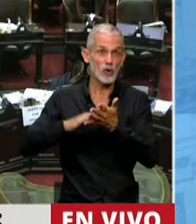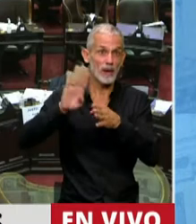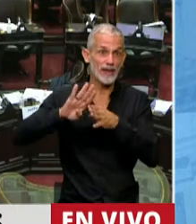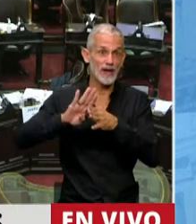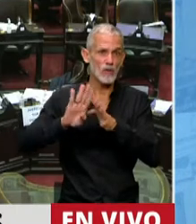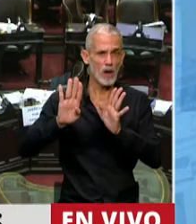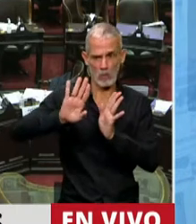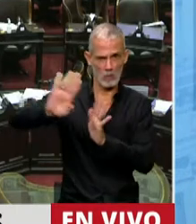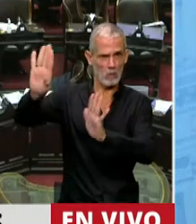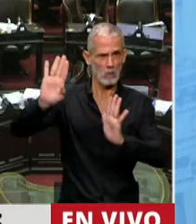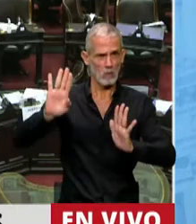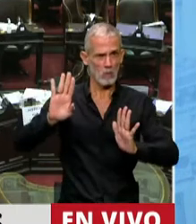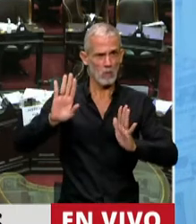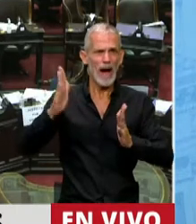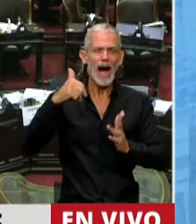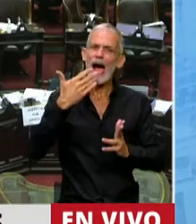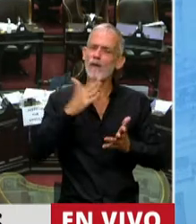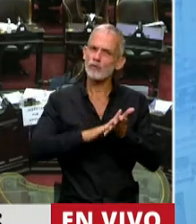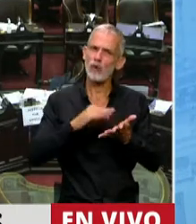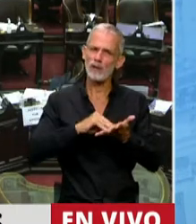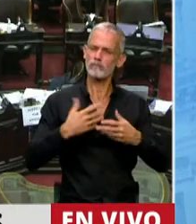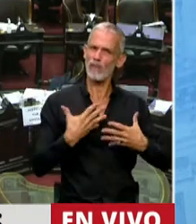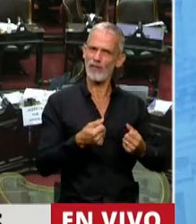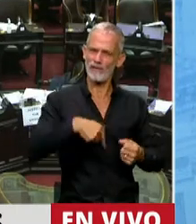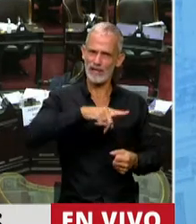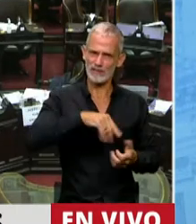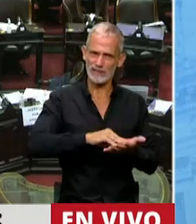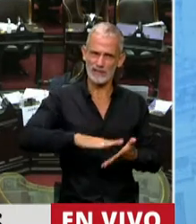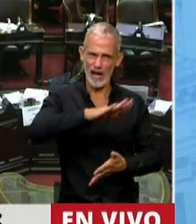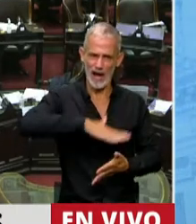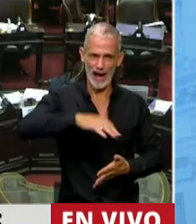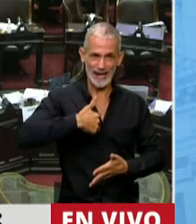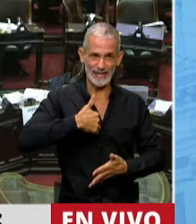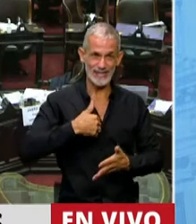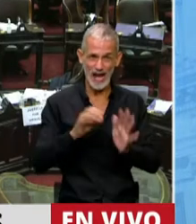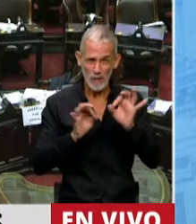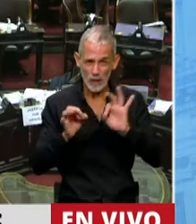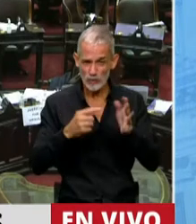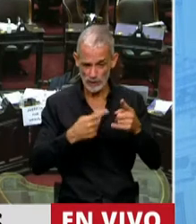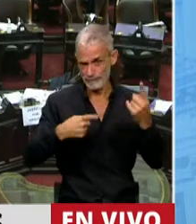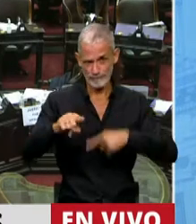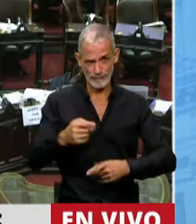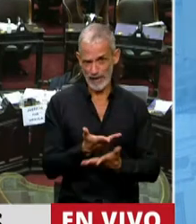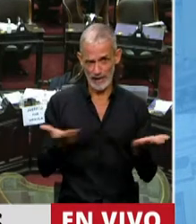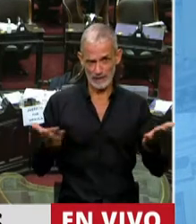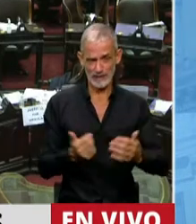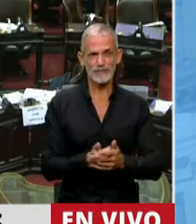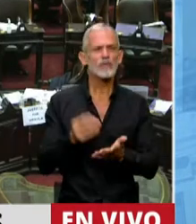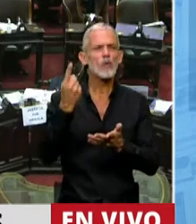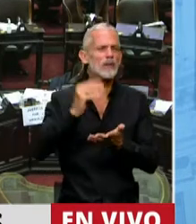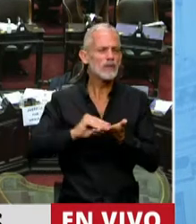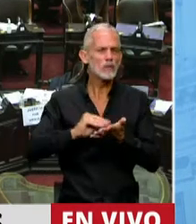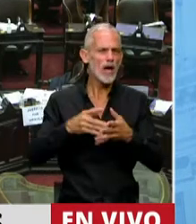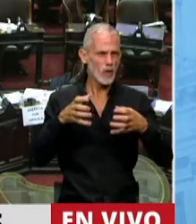de soberanía. Pero bueno, este proyecto en realidad plantea todo lo contrario. Y un diputado